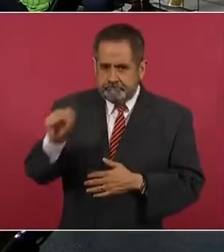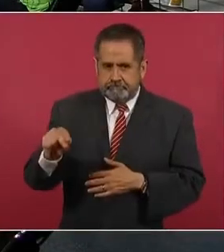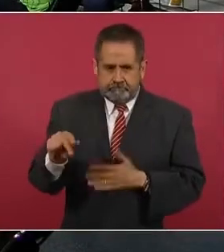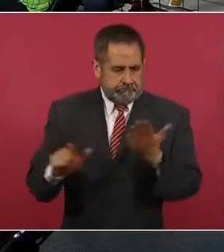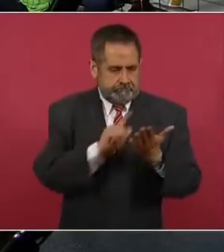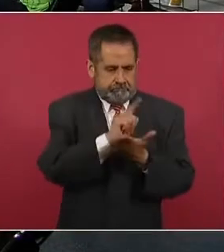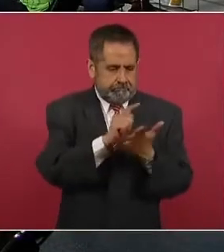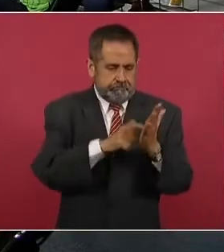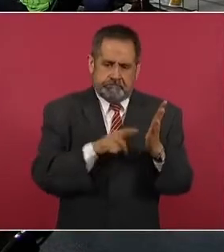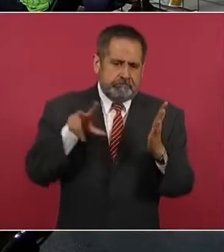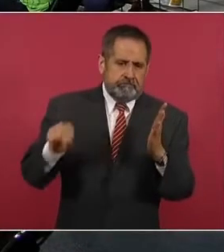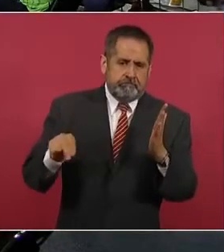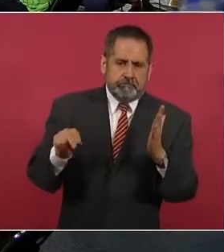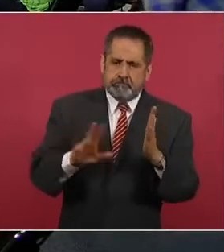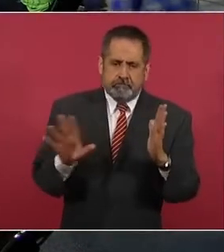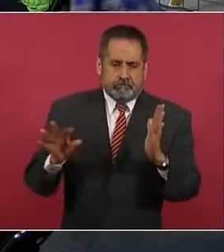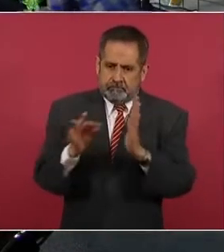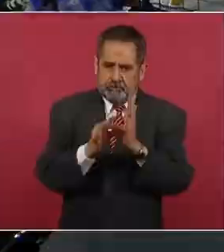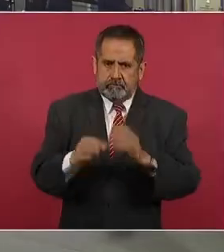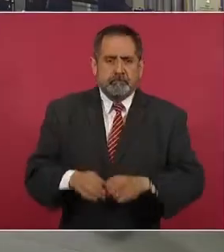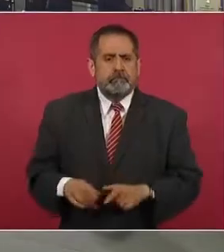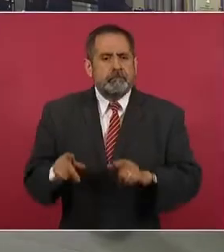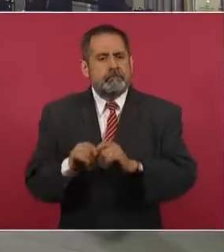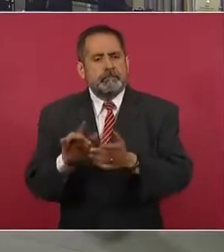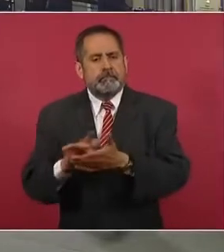lo permite. Gracias.